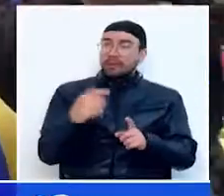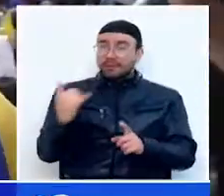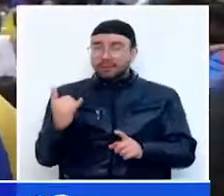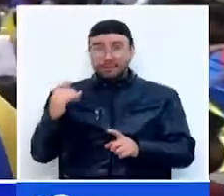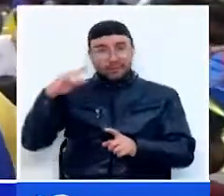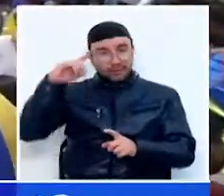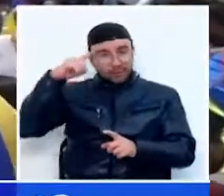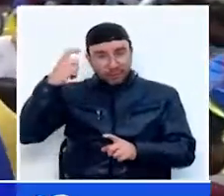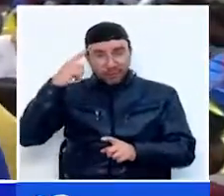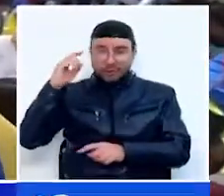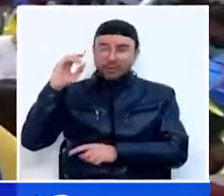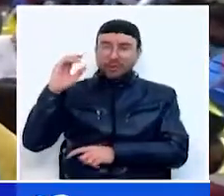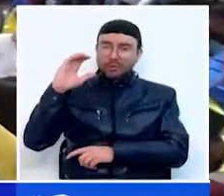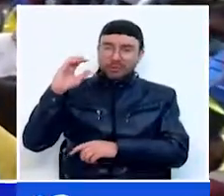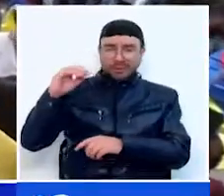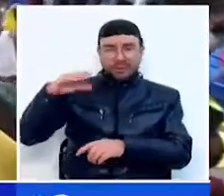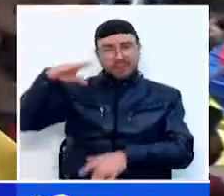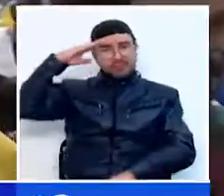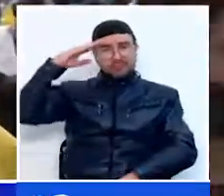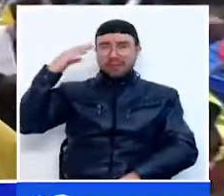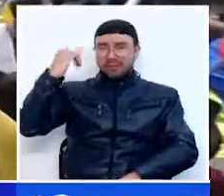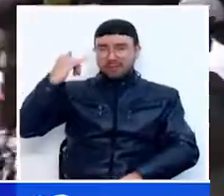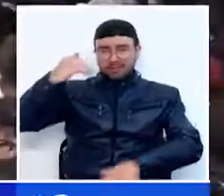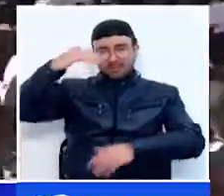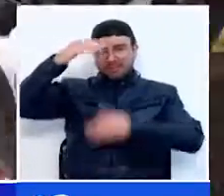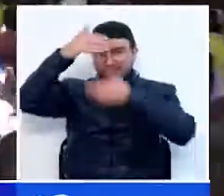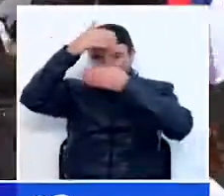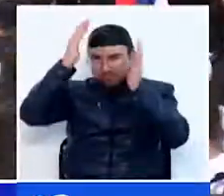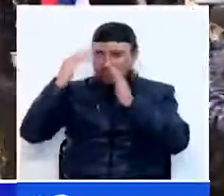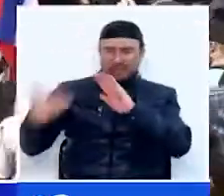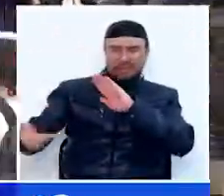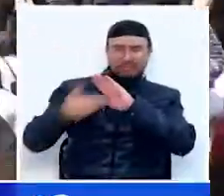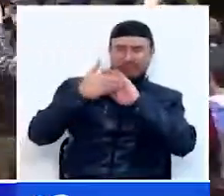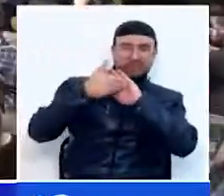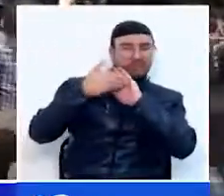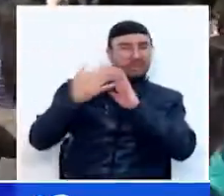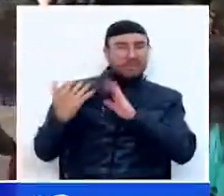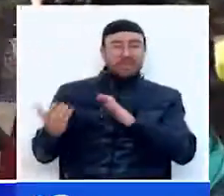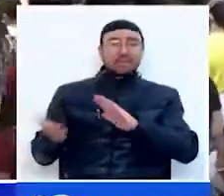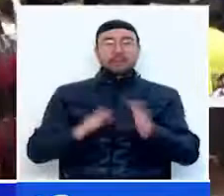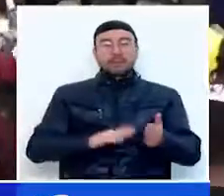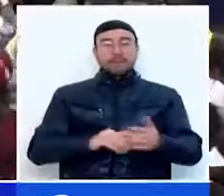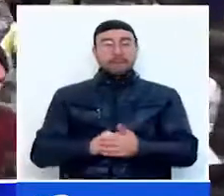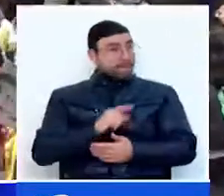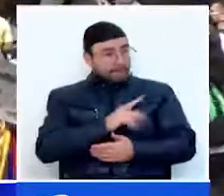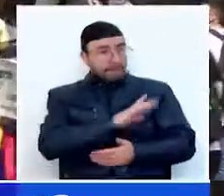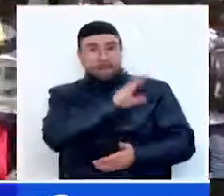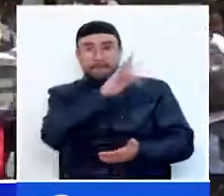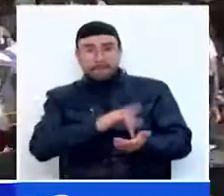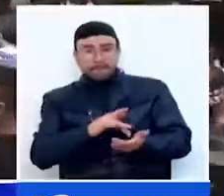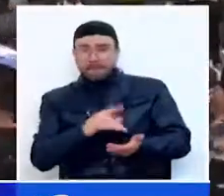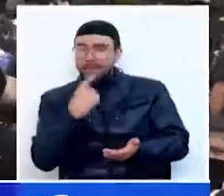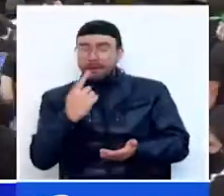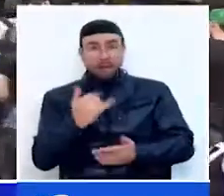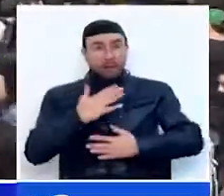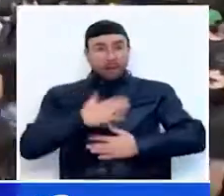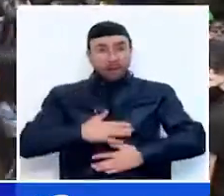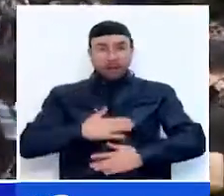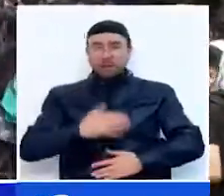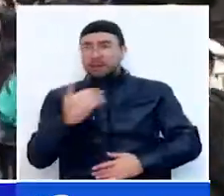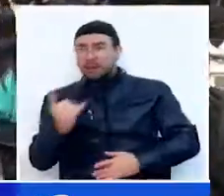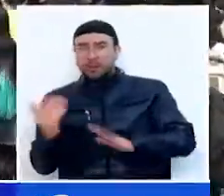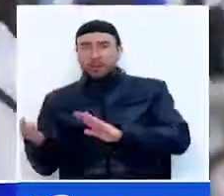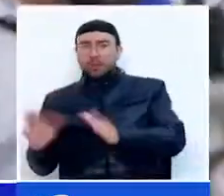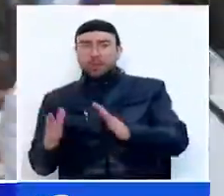estatales nos discriminan. Nos tiran a matar. Madres que son partícipes en estas jornadas tampoco están tranquilas con las muertes violentas